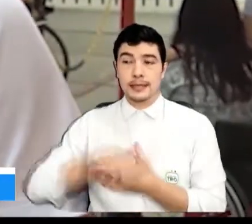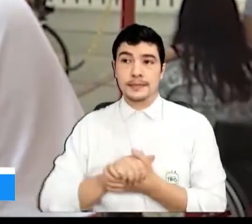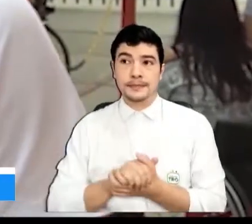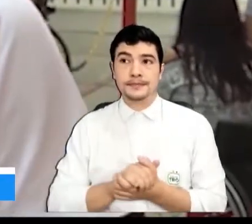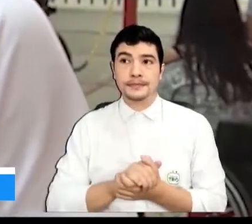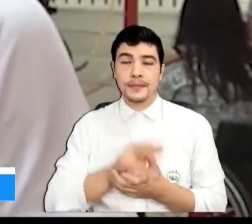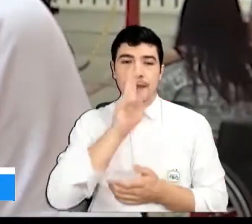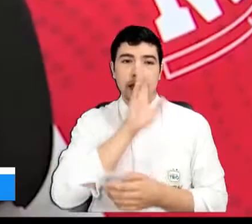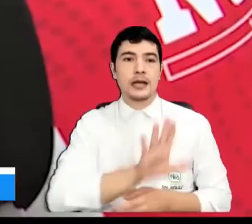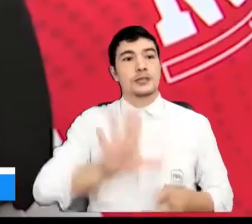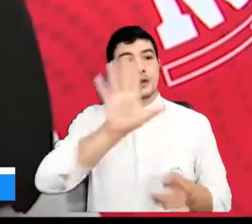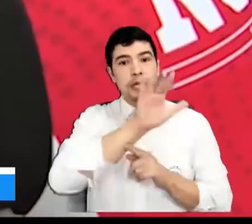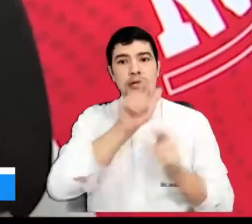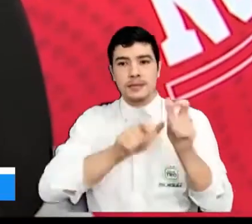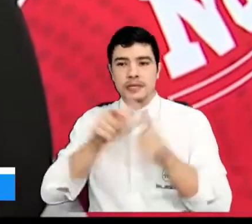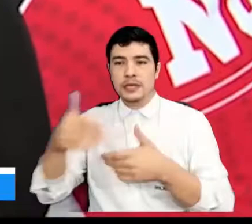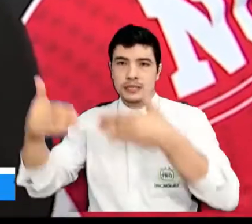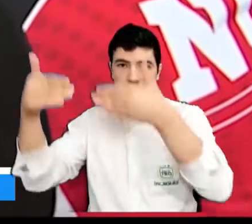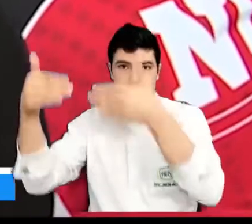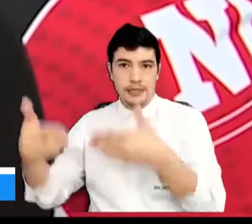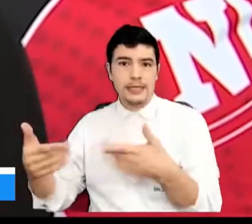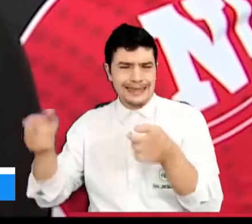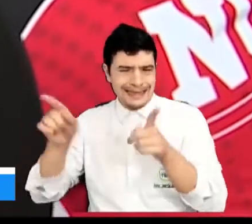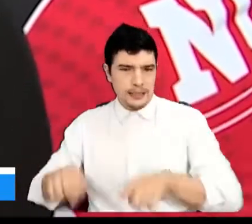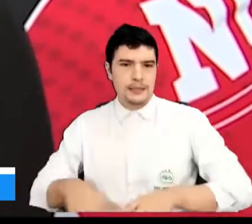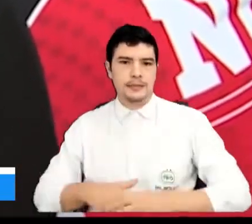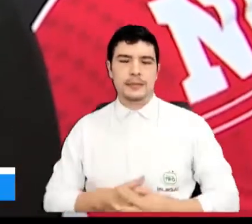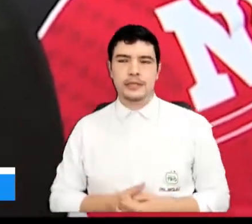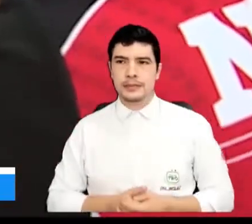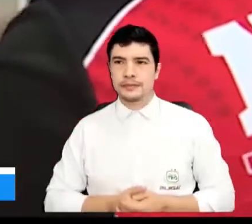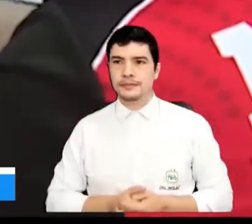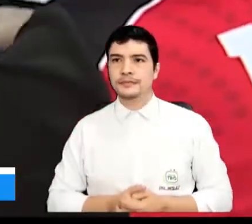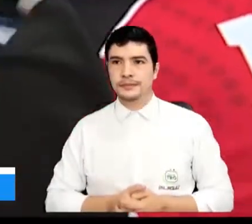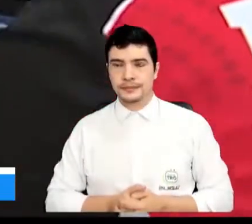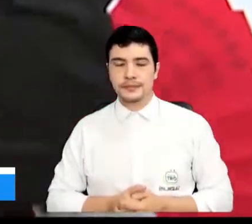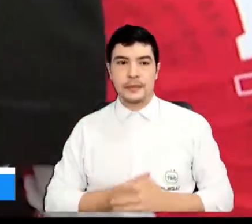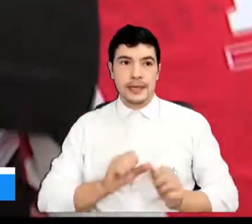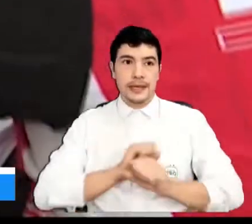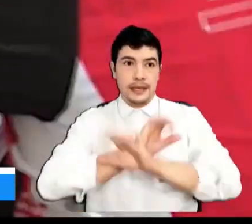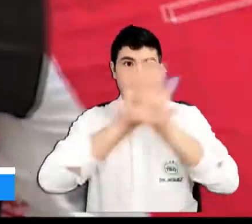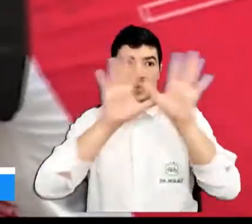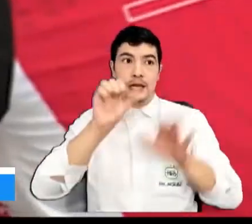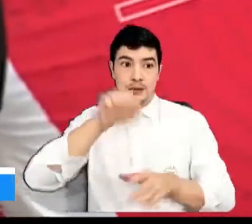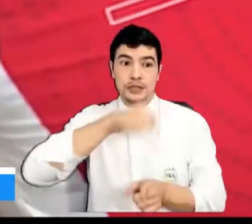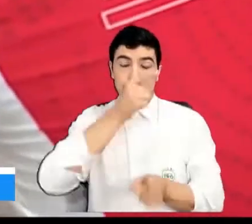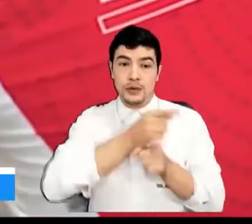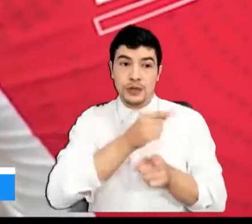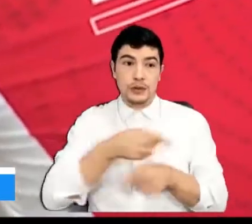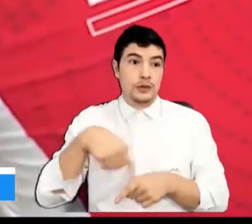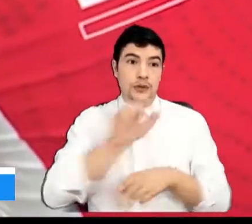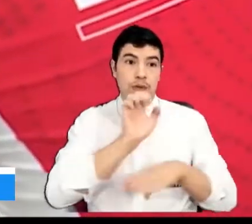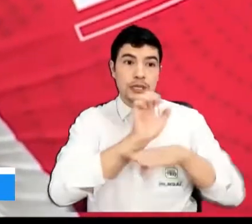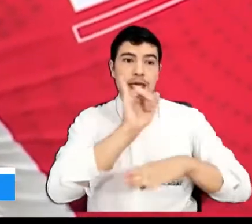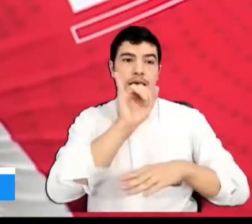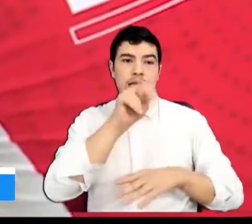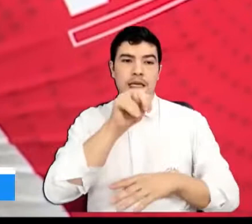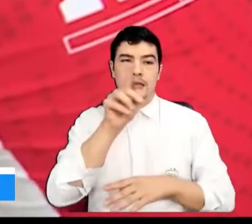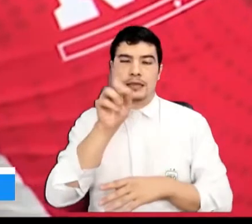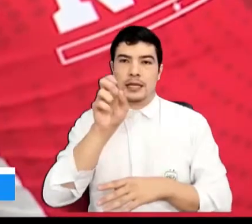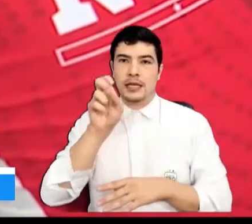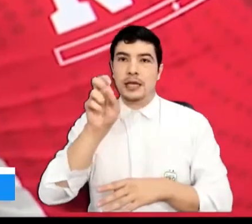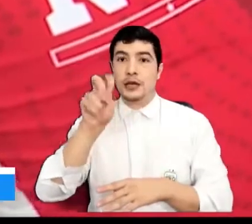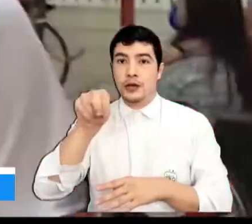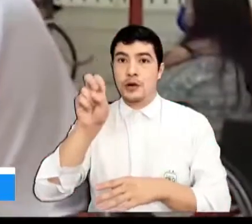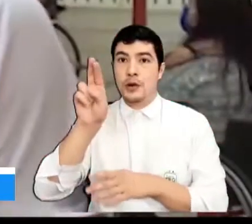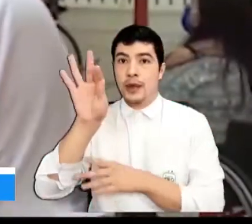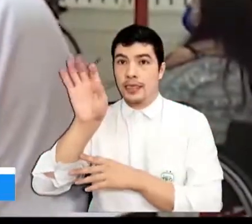un poco esta difícil situación. Desde el inicio del aislamiento, los entrenadores han hecho referencia sobre las dificultades que atraviesan por no poder salir